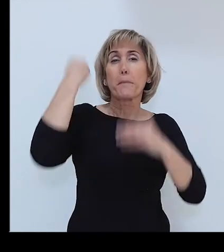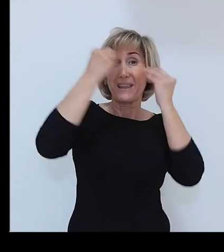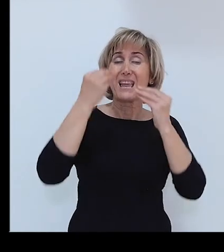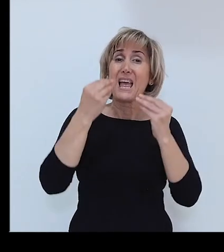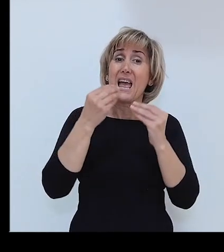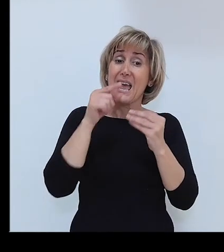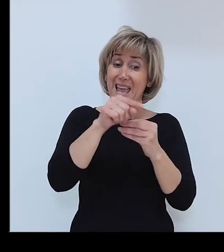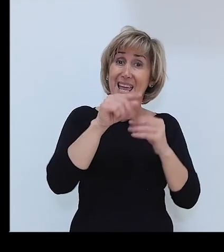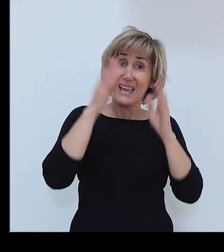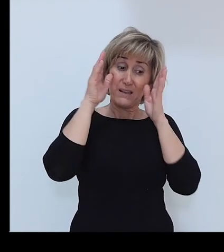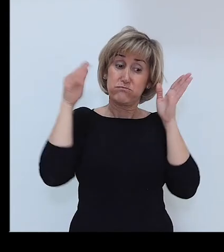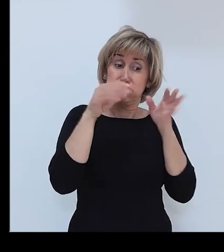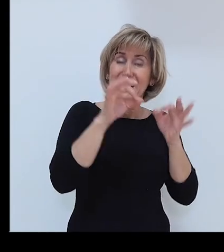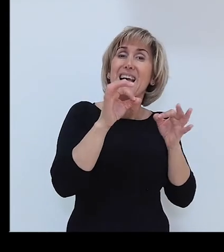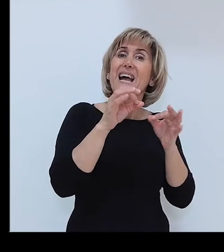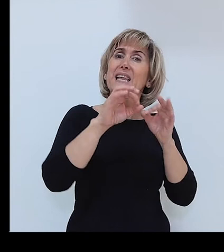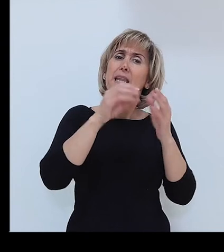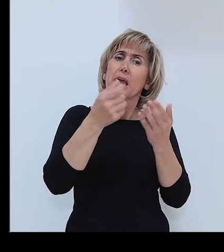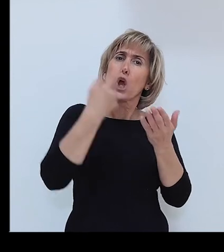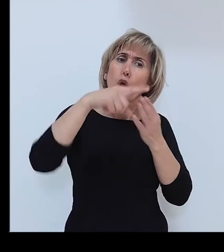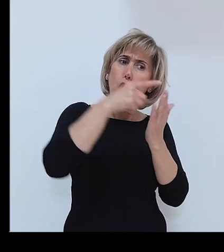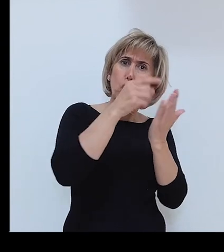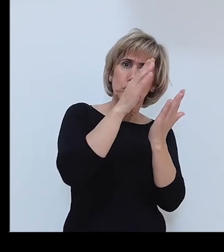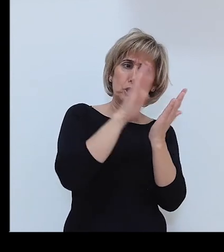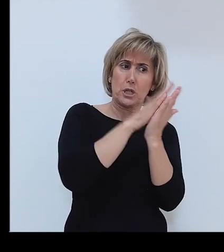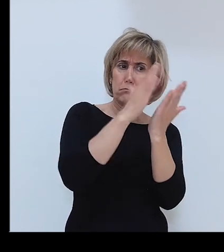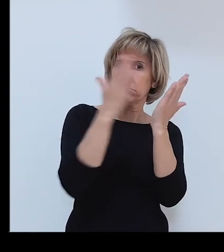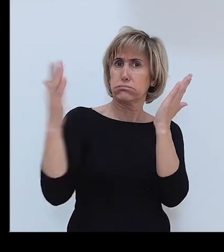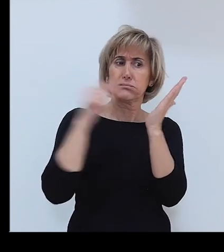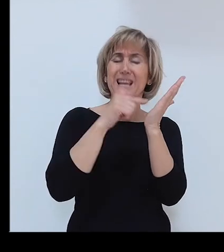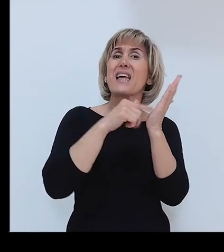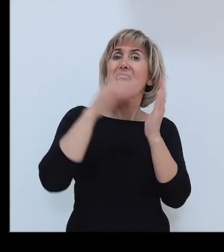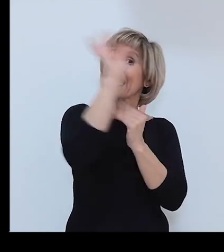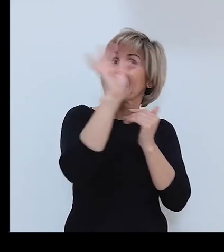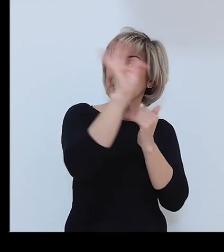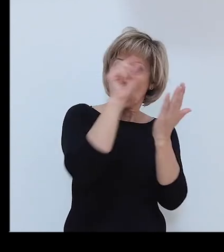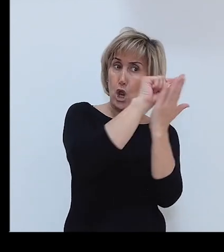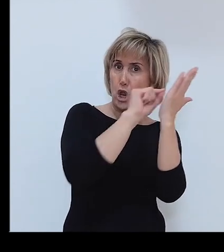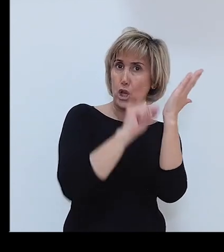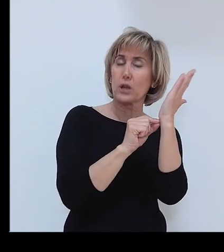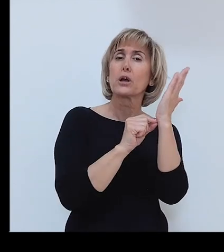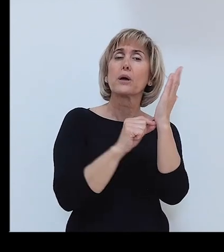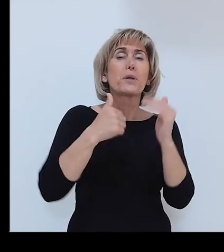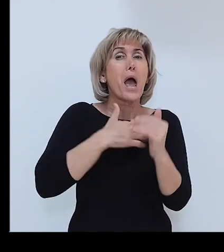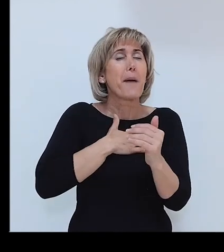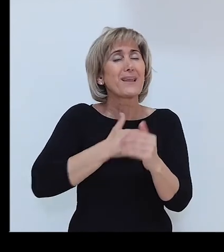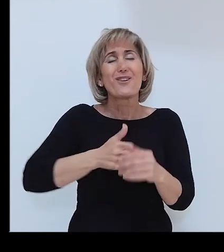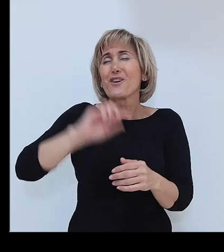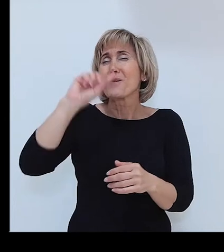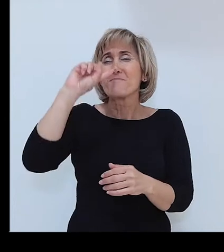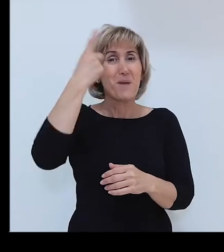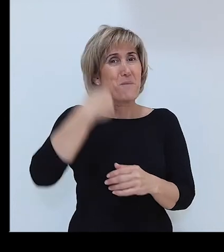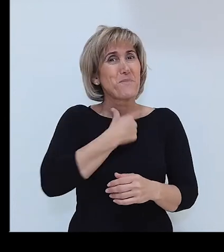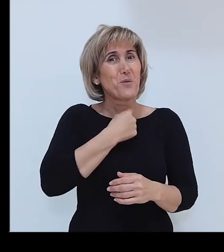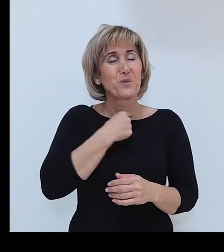esperamos, porque pasando a la aportación teórica, centrándonos un poco más, pues a mí lo que más me llena de gozo